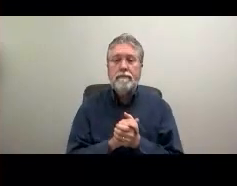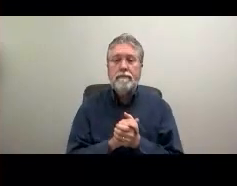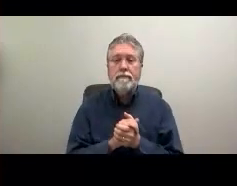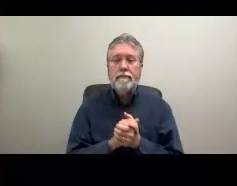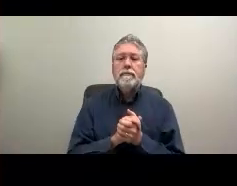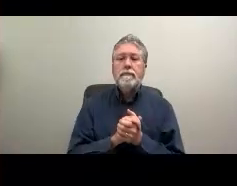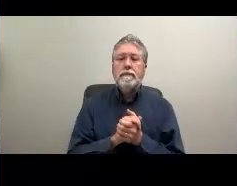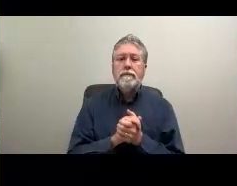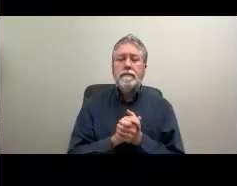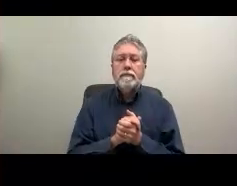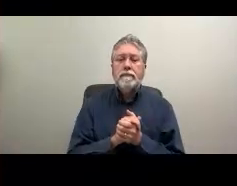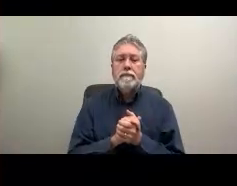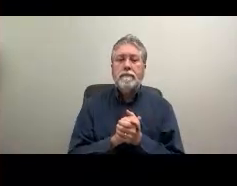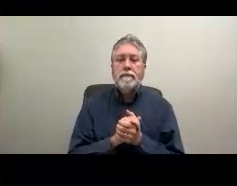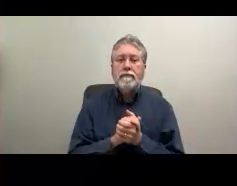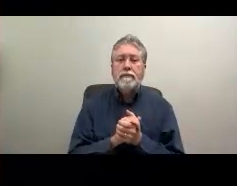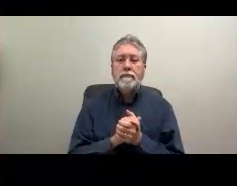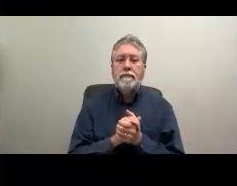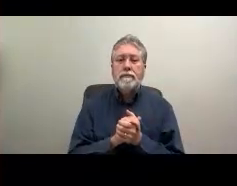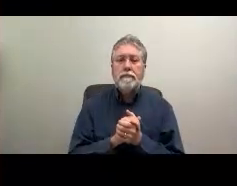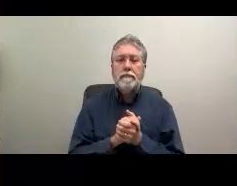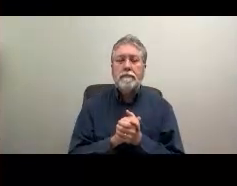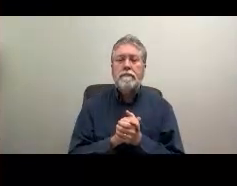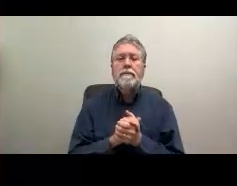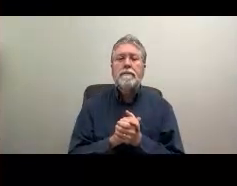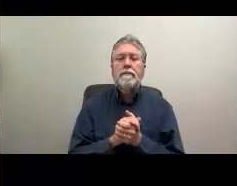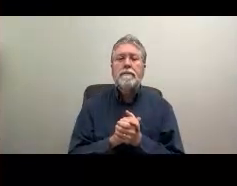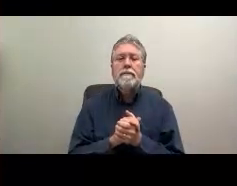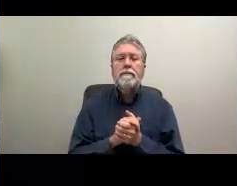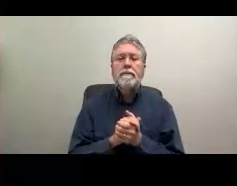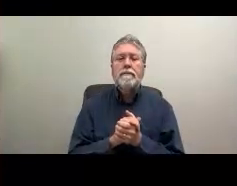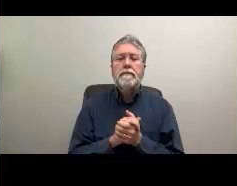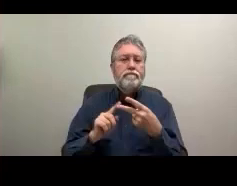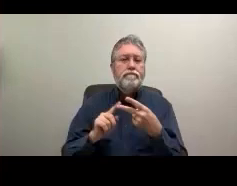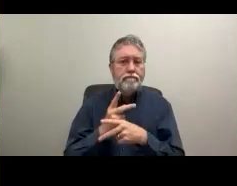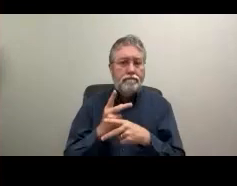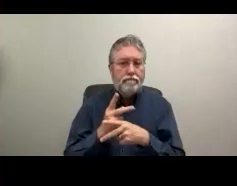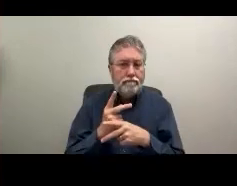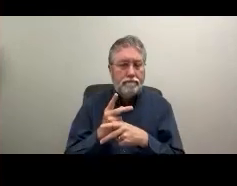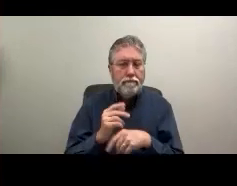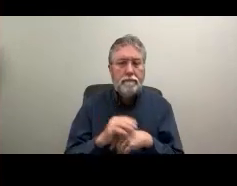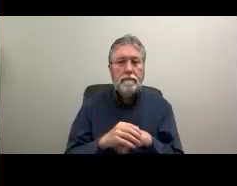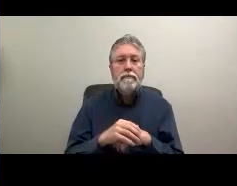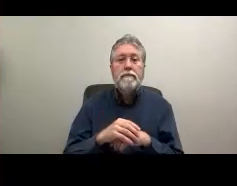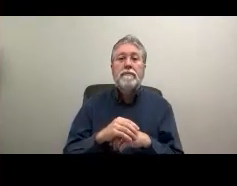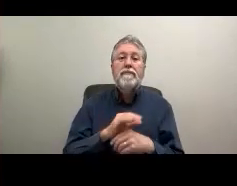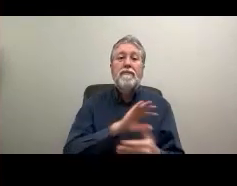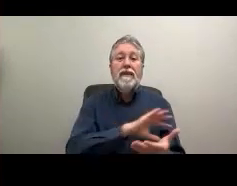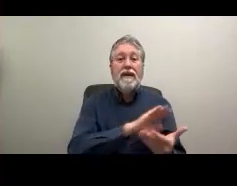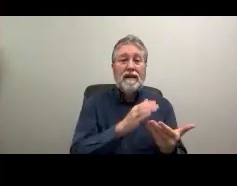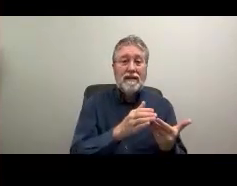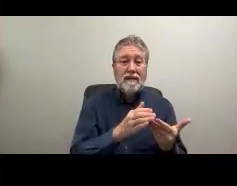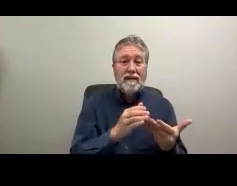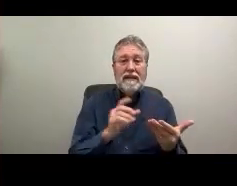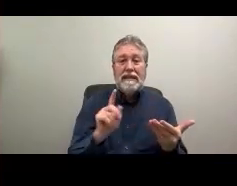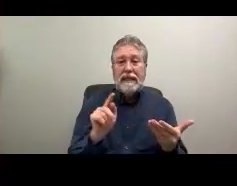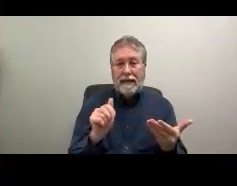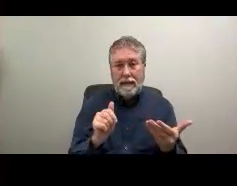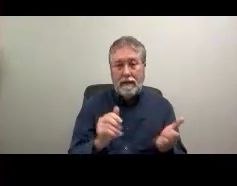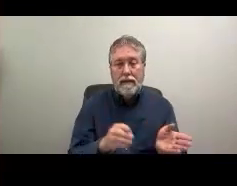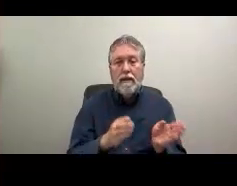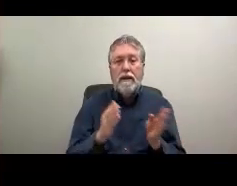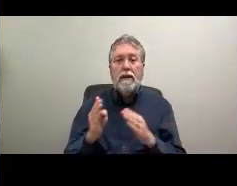Tenemos un par de productos con esto. El primero son los conjuntos de datos y el segundo son las herramientas